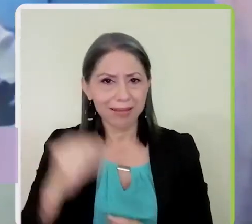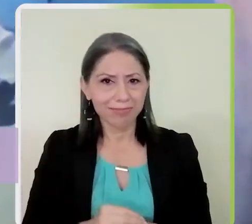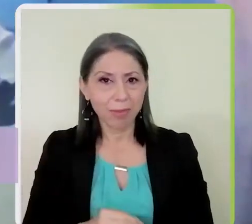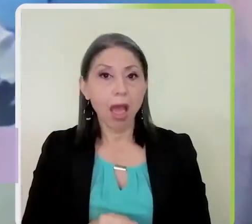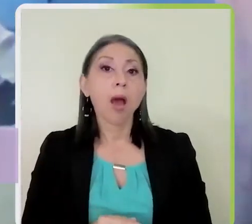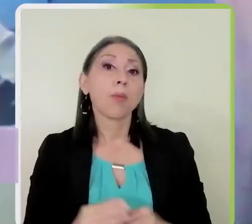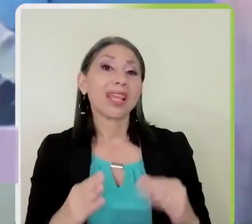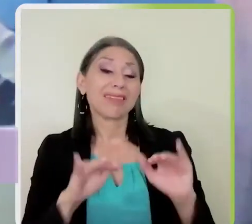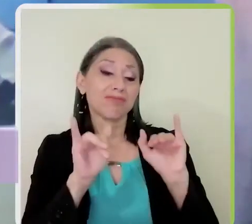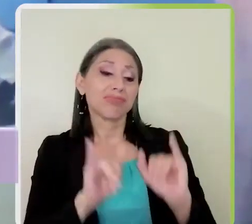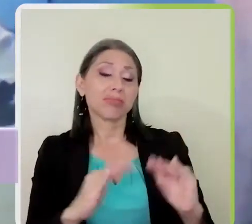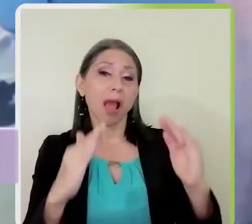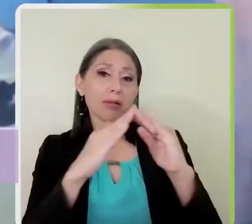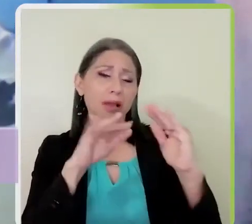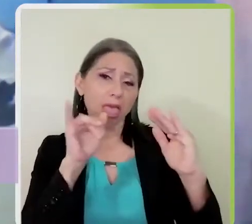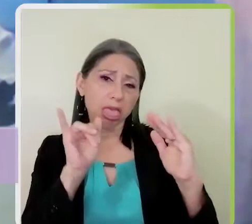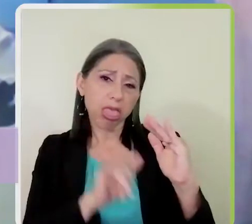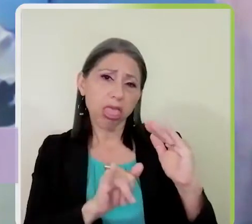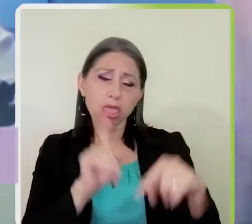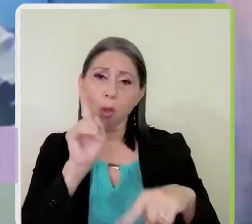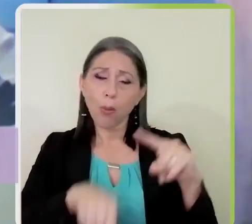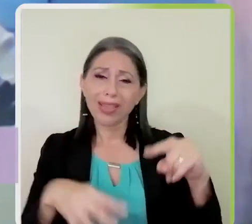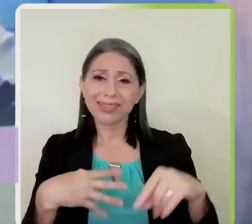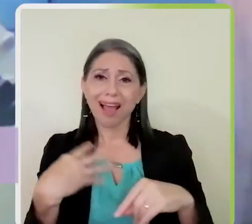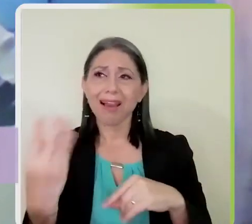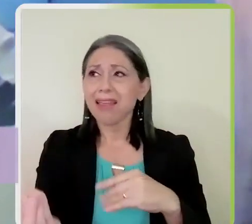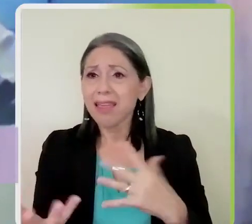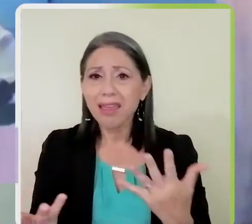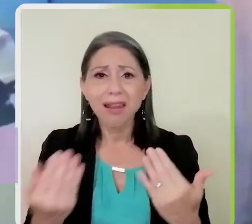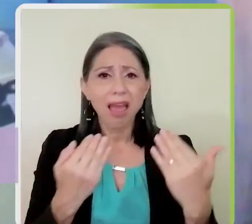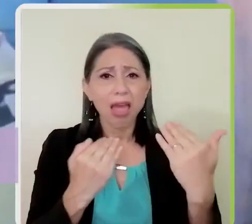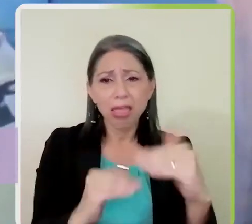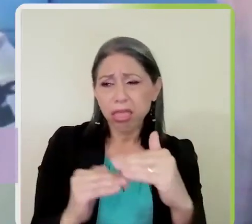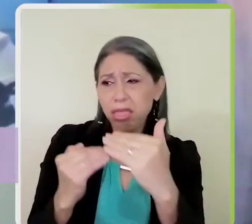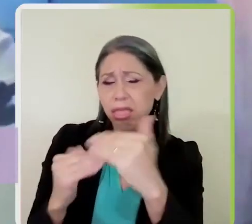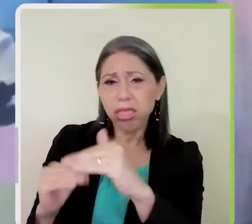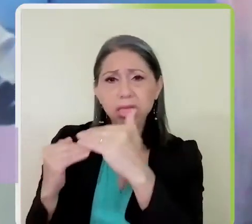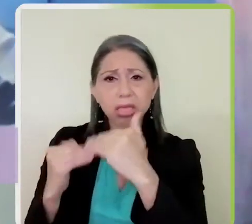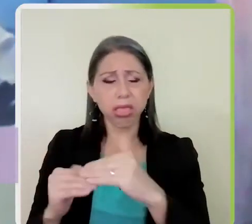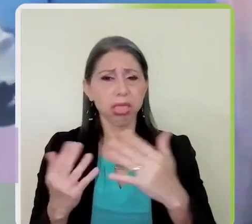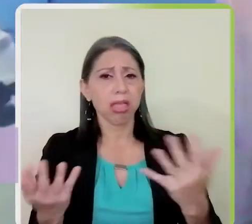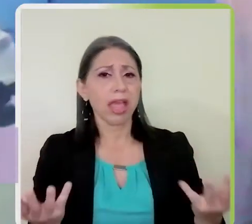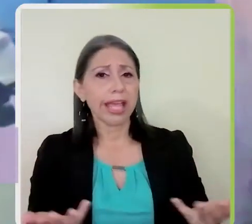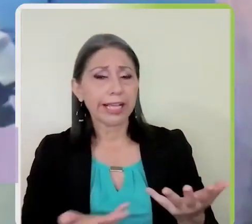no poder salir, el hecho de poderse ver uno restringido, de ver que también que